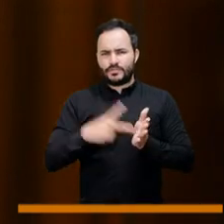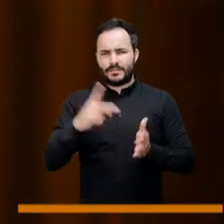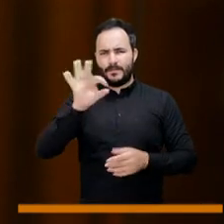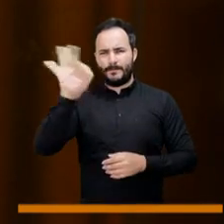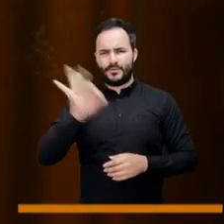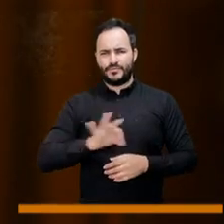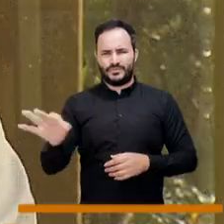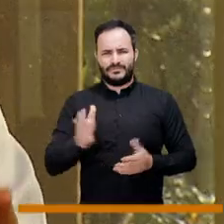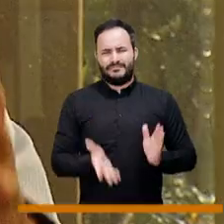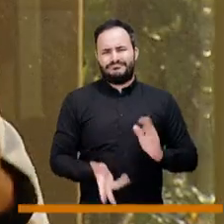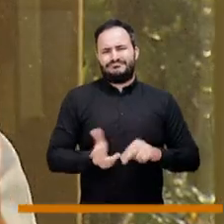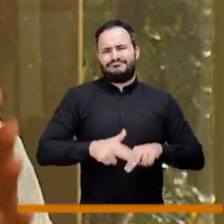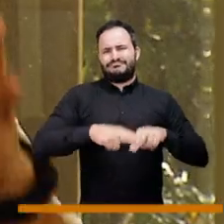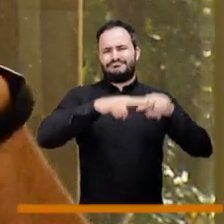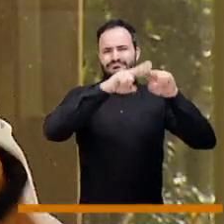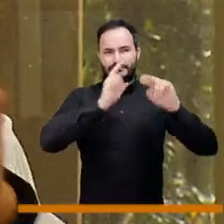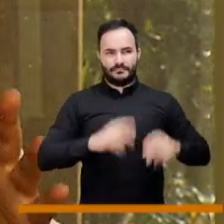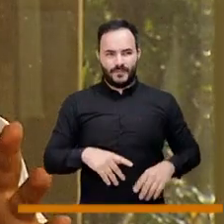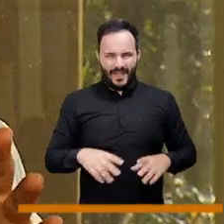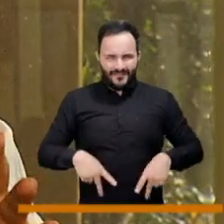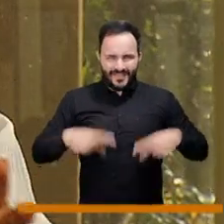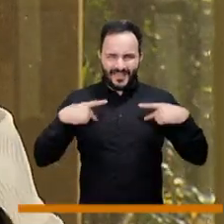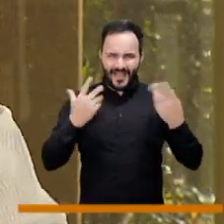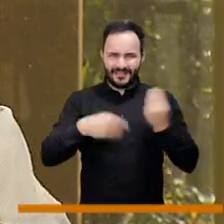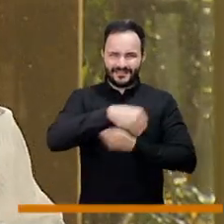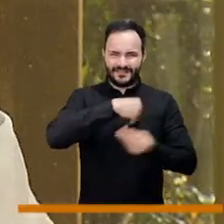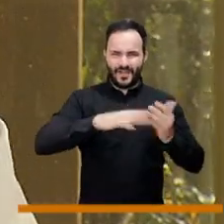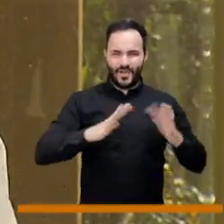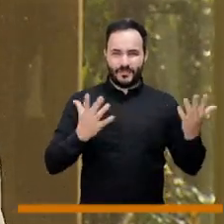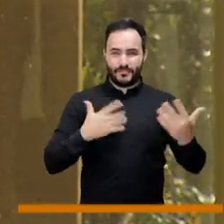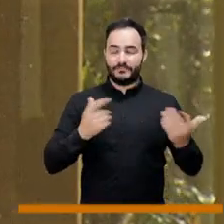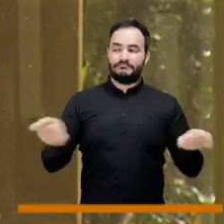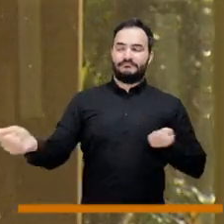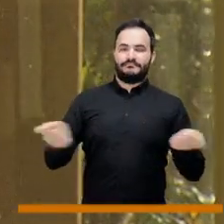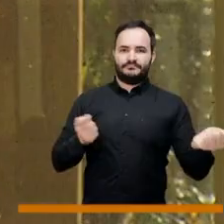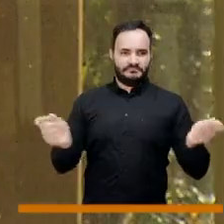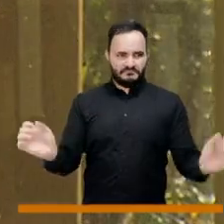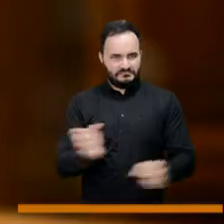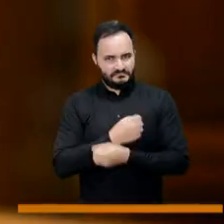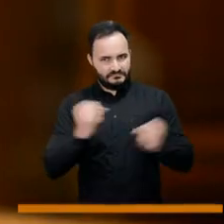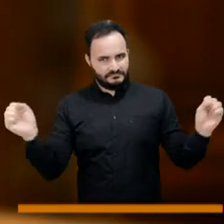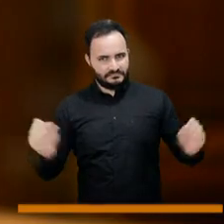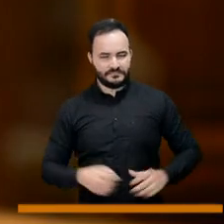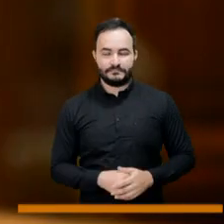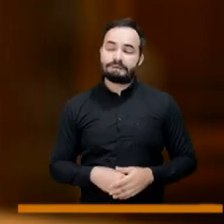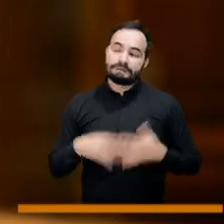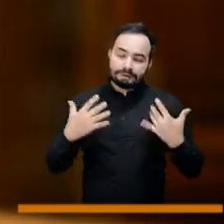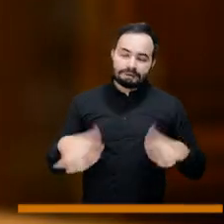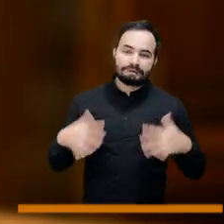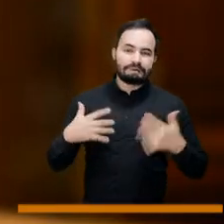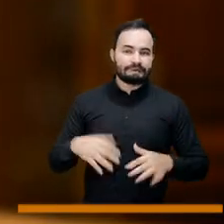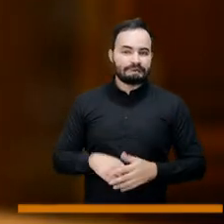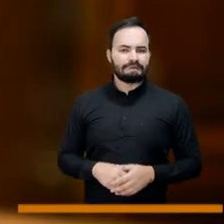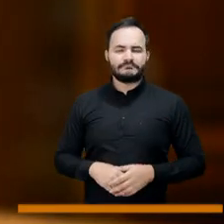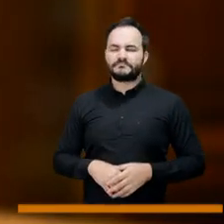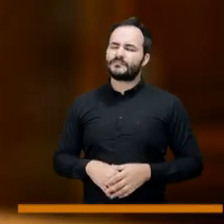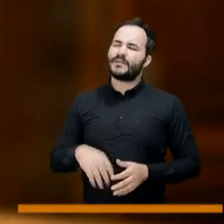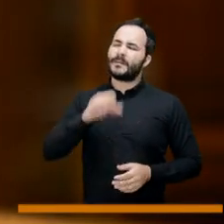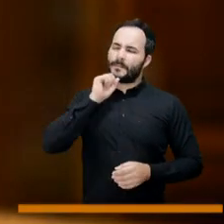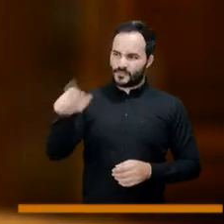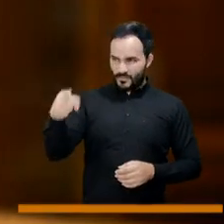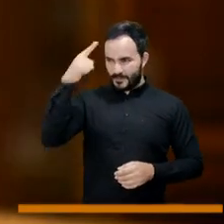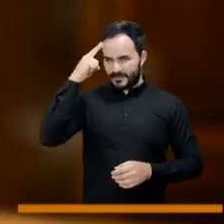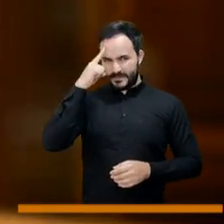vuelve completamente insostenible esas ideas. Impresionante. ¿Qué debe pasar, Luis,